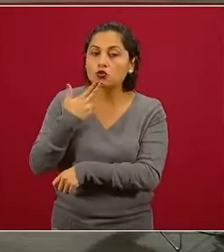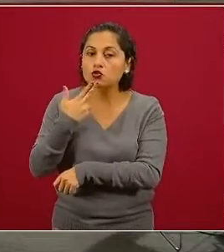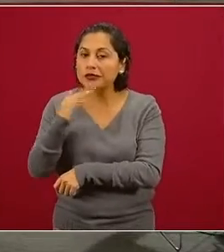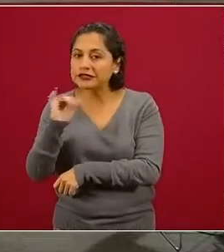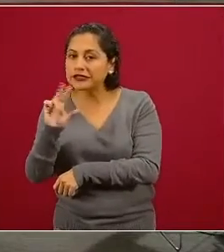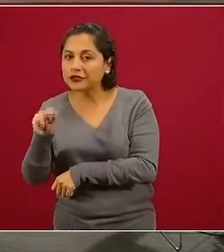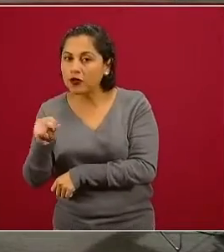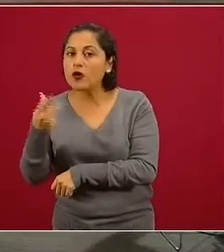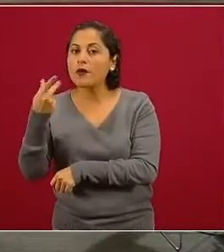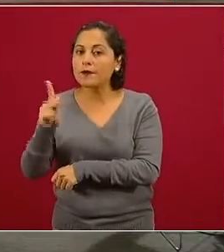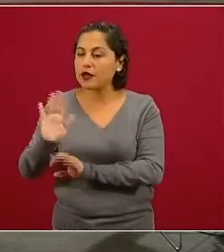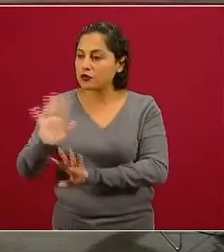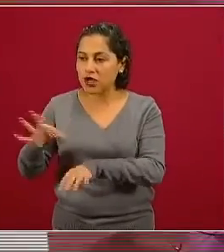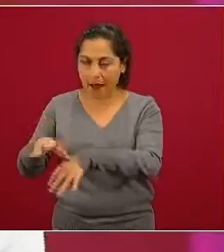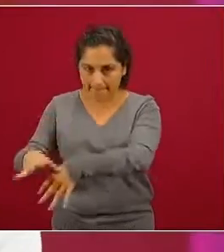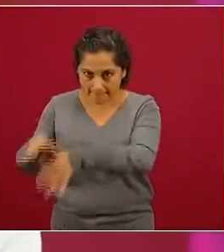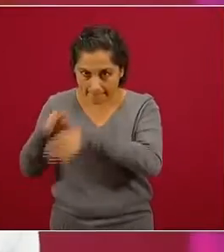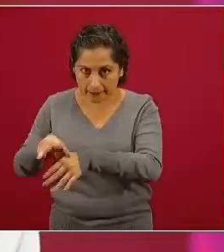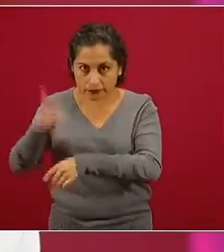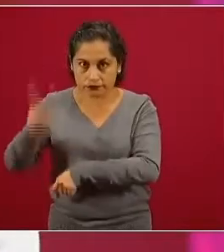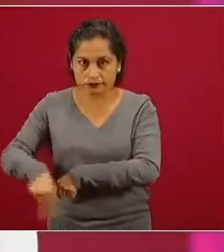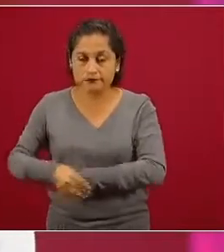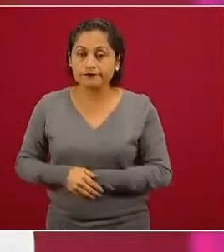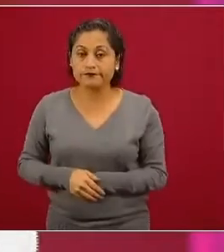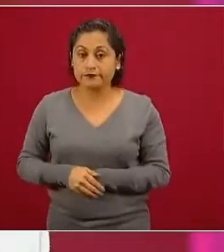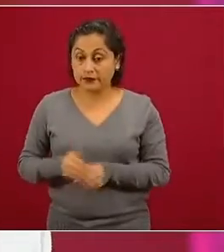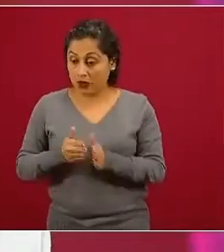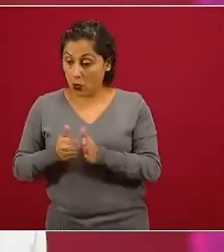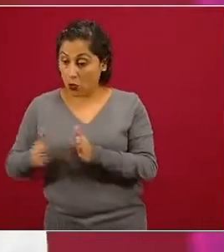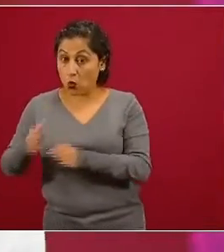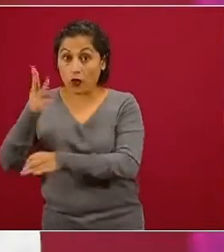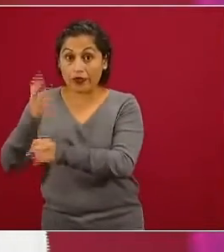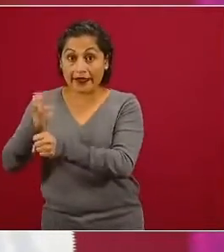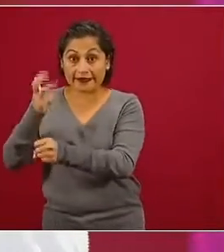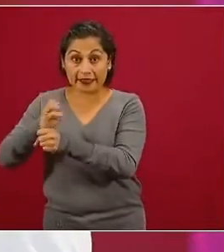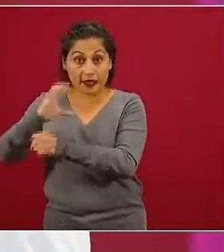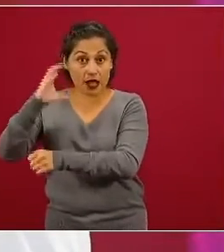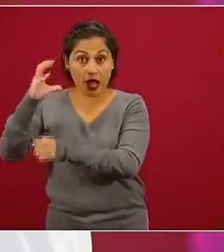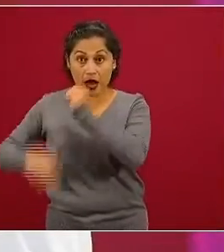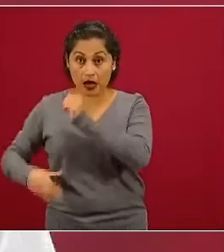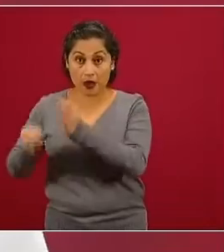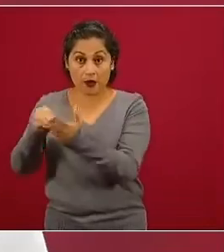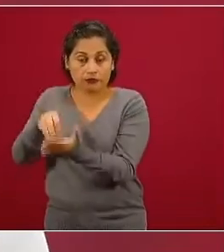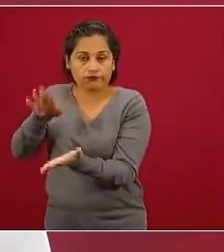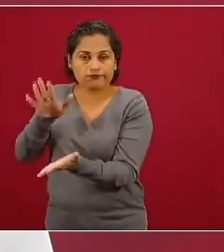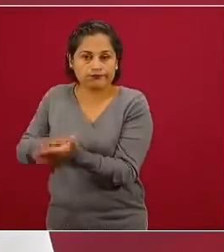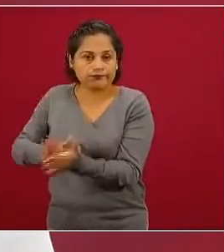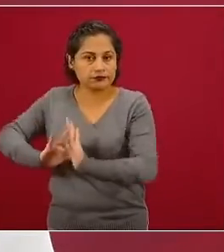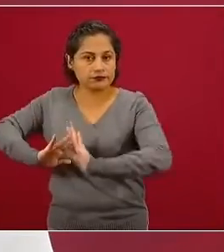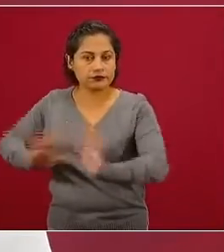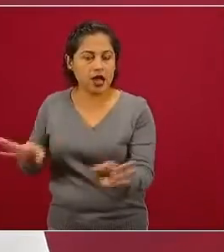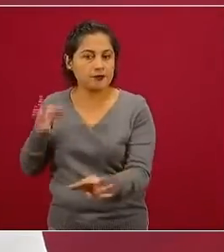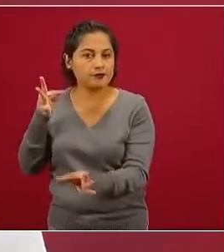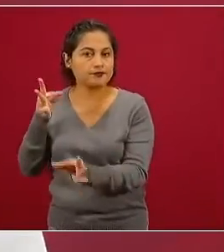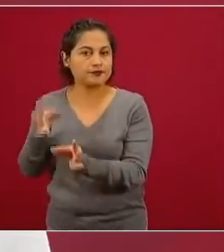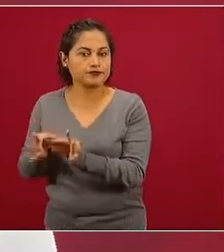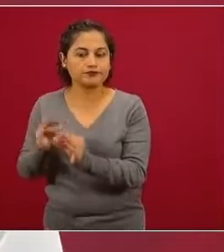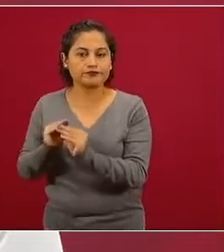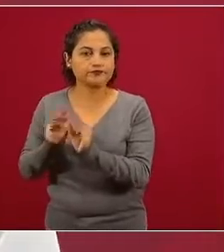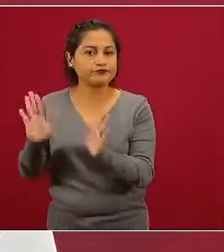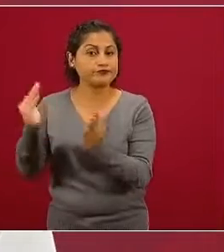pero además ya los mecanismos de la eficacia. Y en la fase 3 se investigan en miles